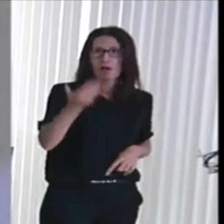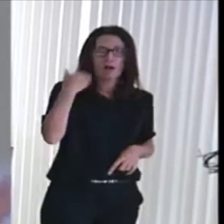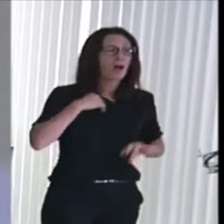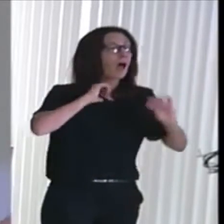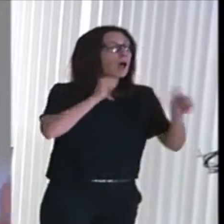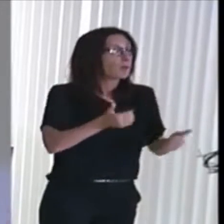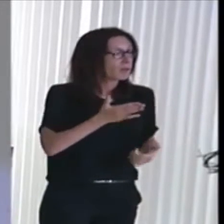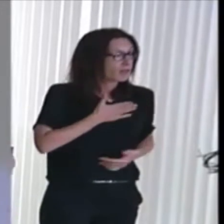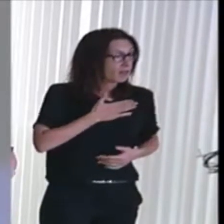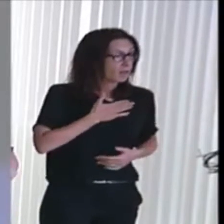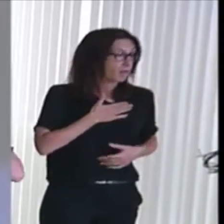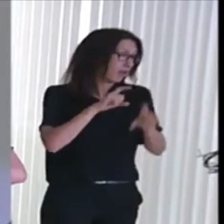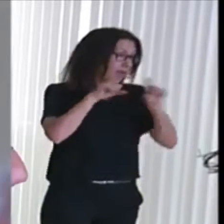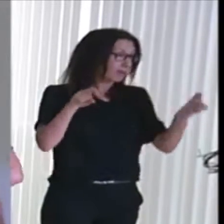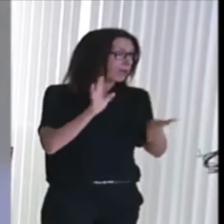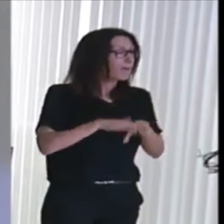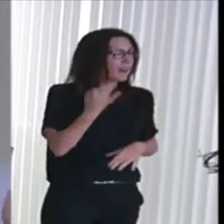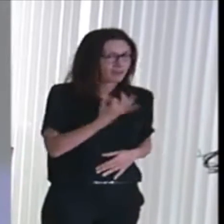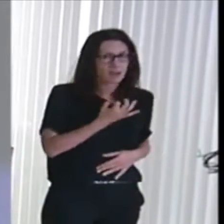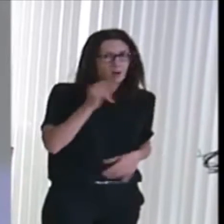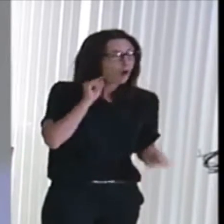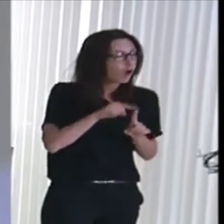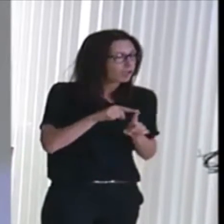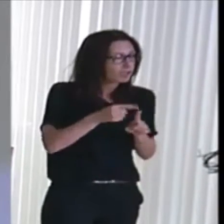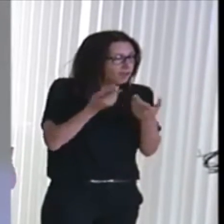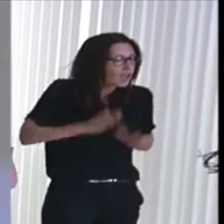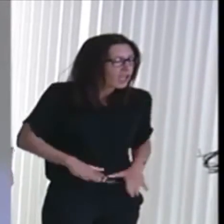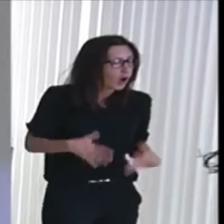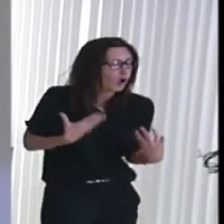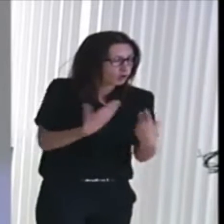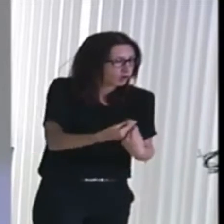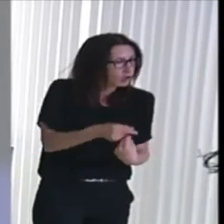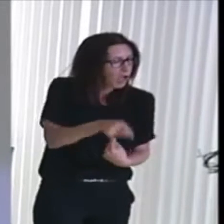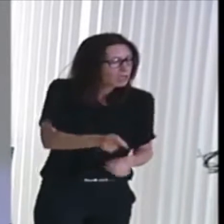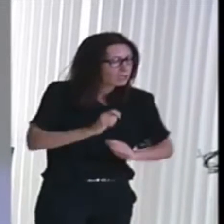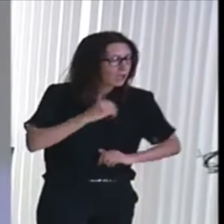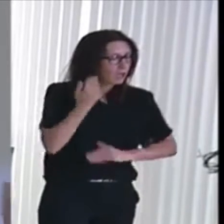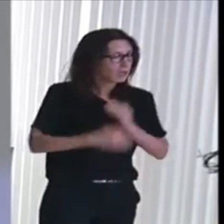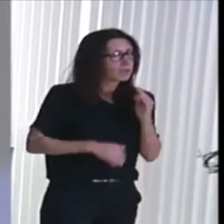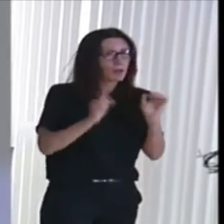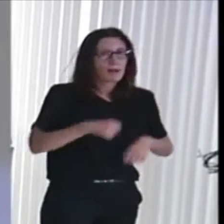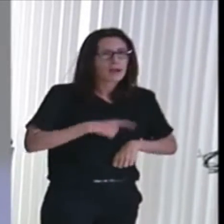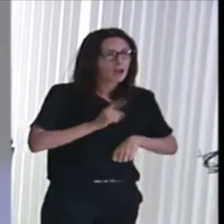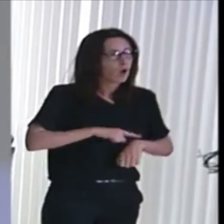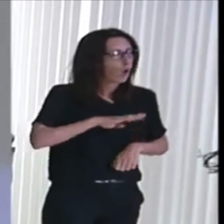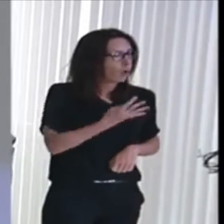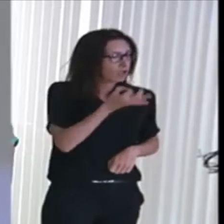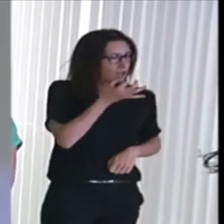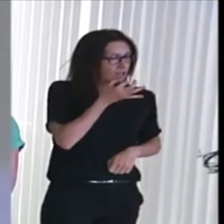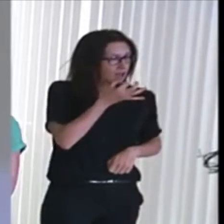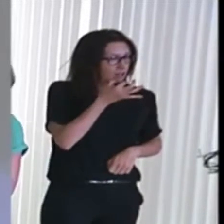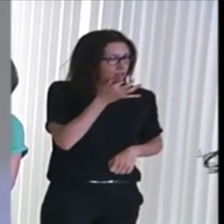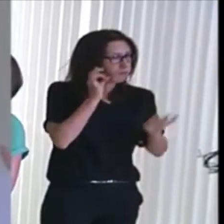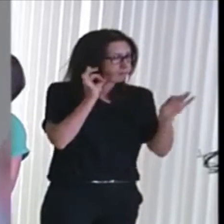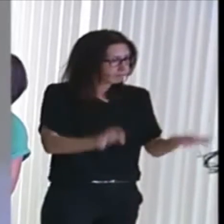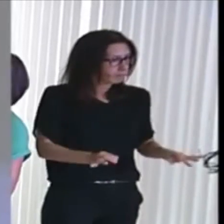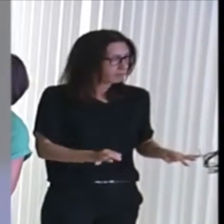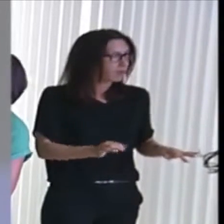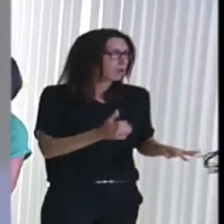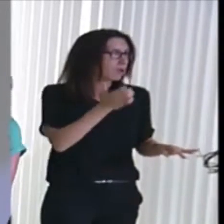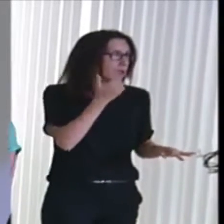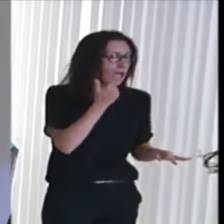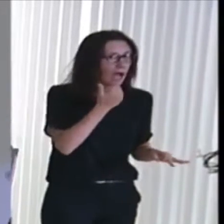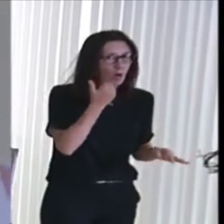para estar con mis hijos. Y ahí es donde me pongo el límite y digo, a las 4 de la tarde, salvo que tenga algo